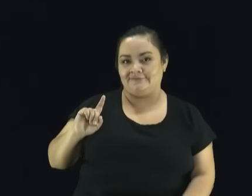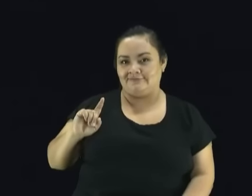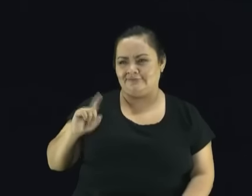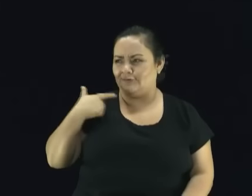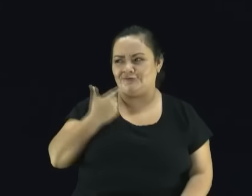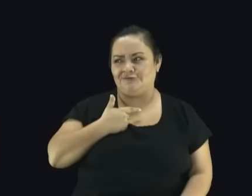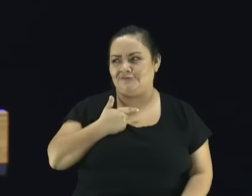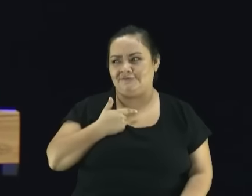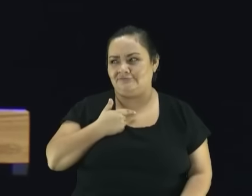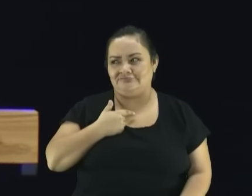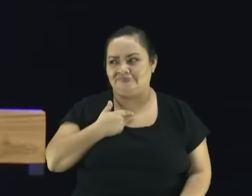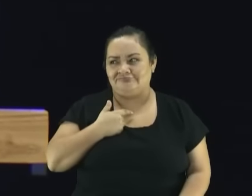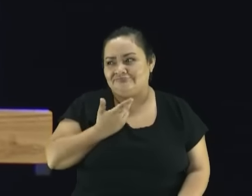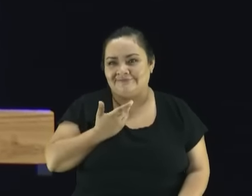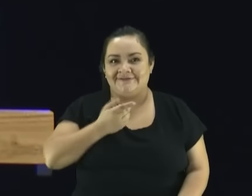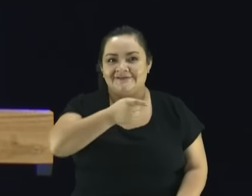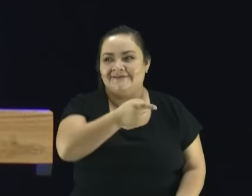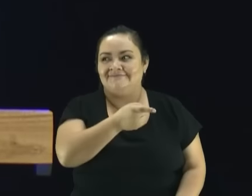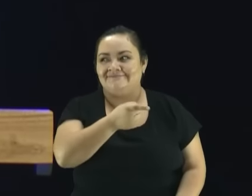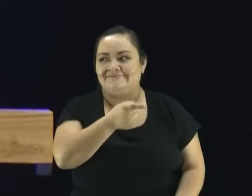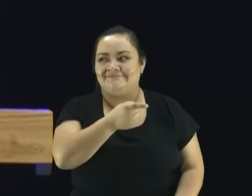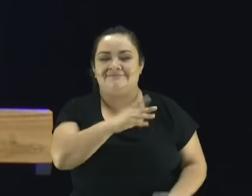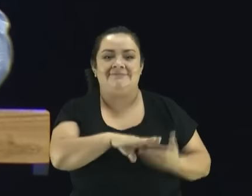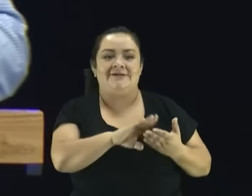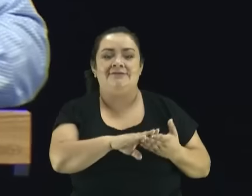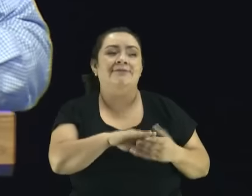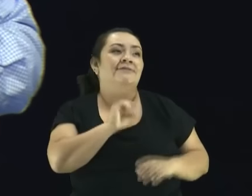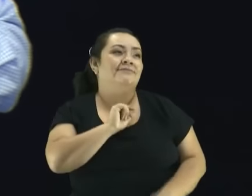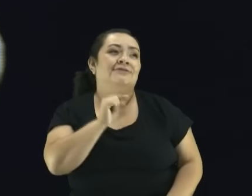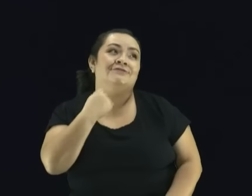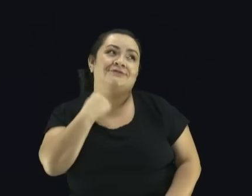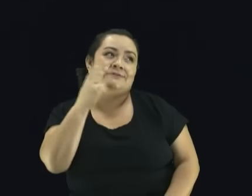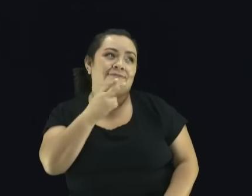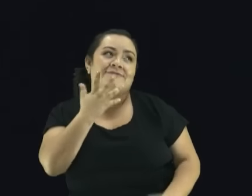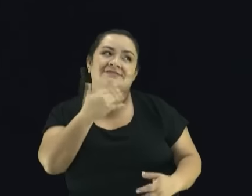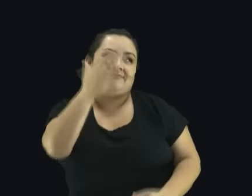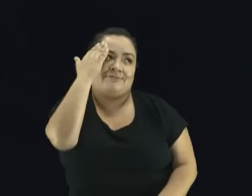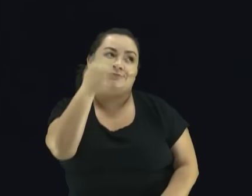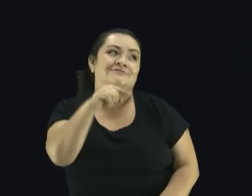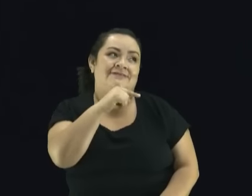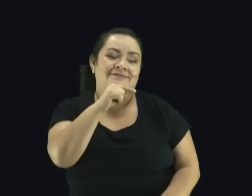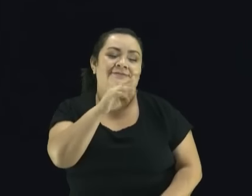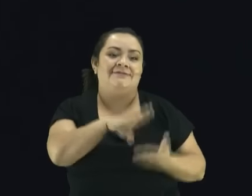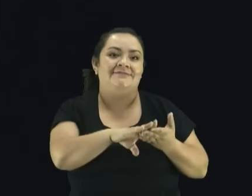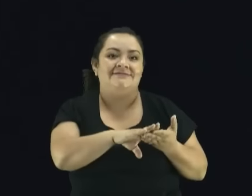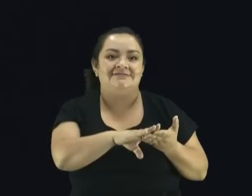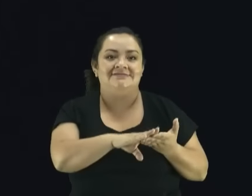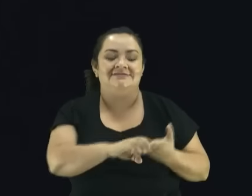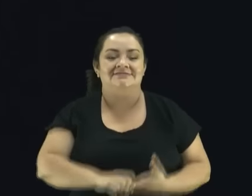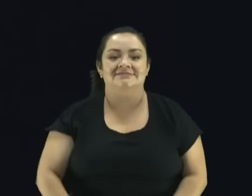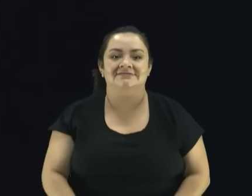venimos a alquilarlo Pues sí pero como ya lo vimos a ustedes ya sabemos que ustedes lo van a